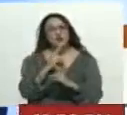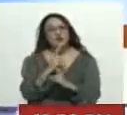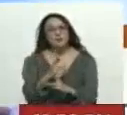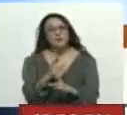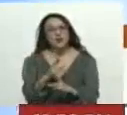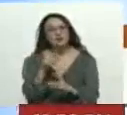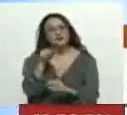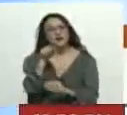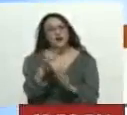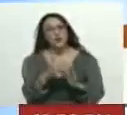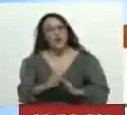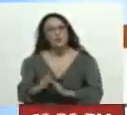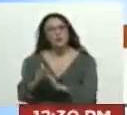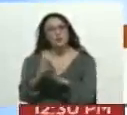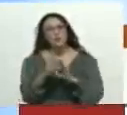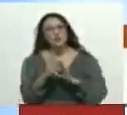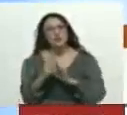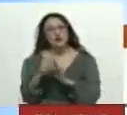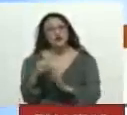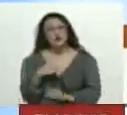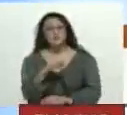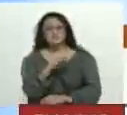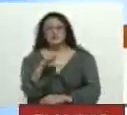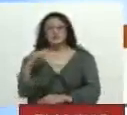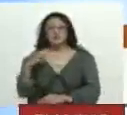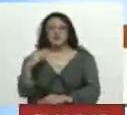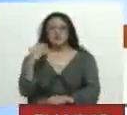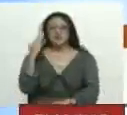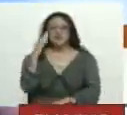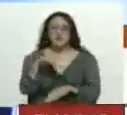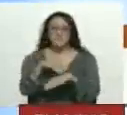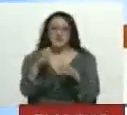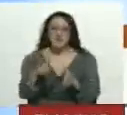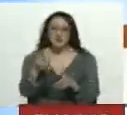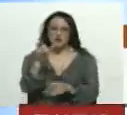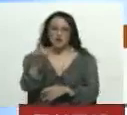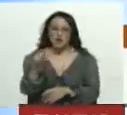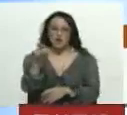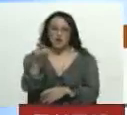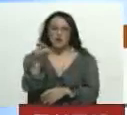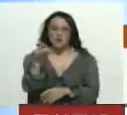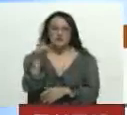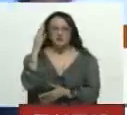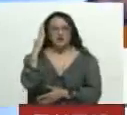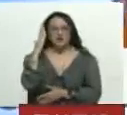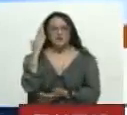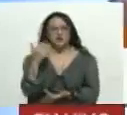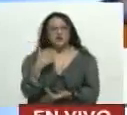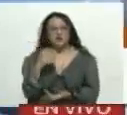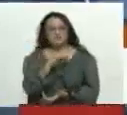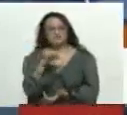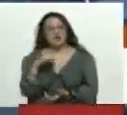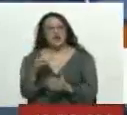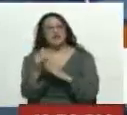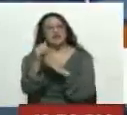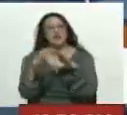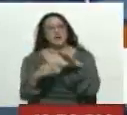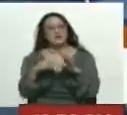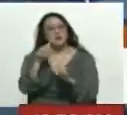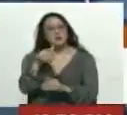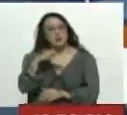esa comunidad que a mí en lo particular obviamente yo sé que el ministro Arriaza también pero a mí en lo particular como líder de base en el pueblo